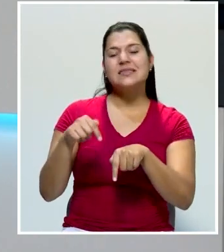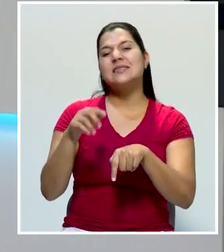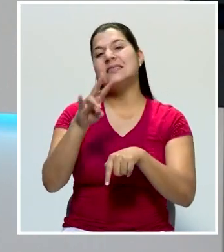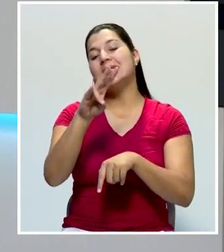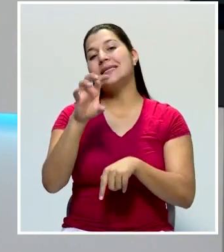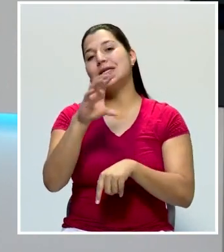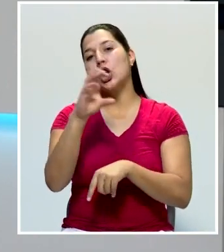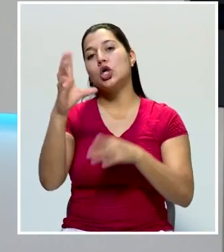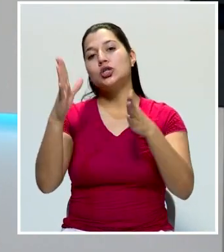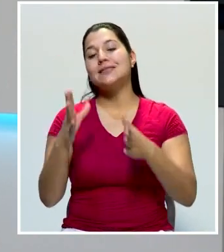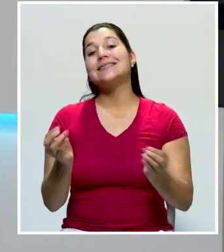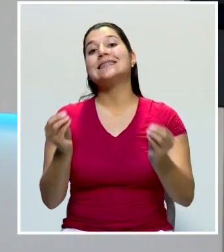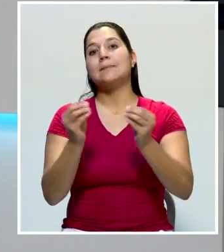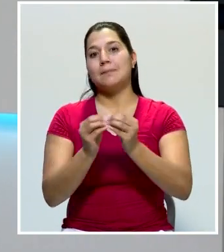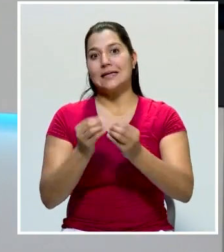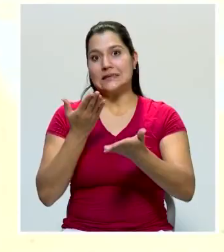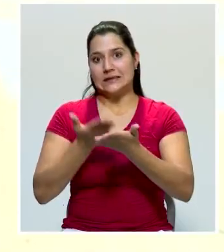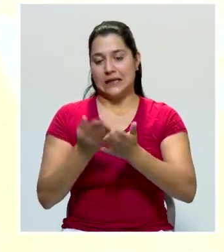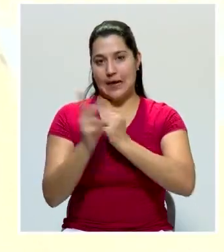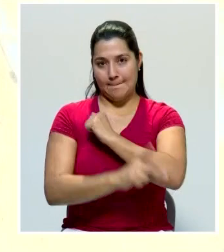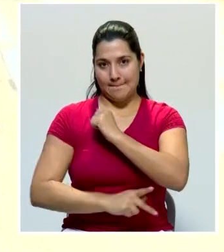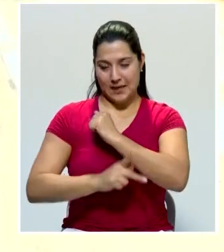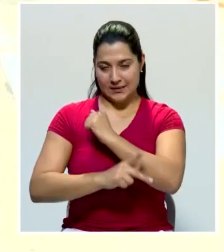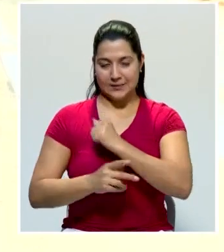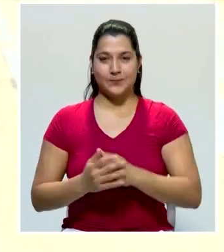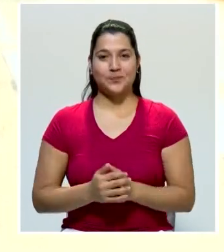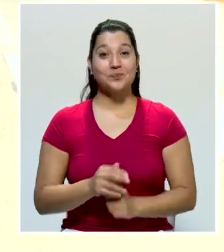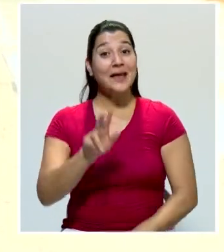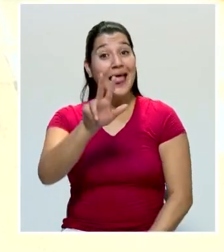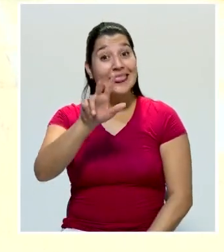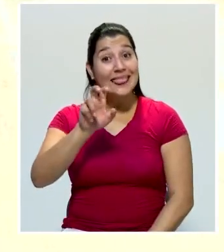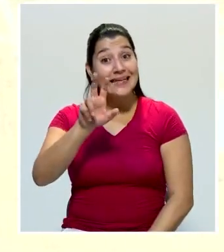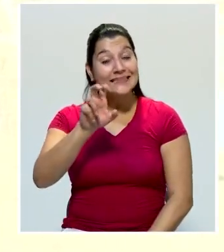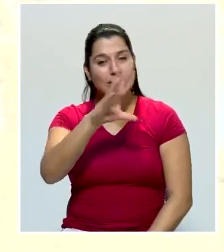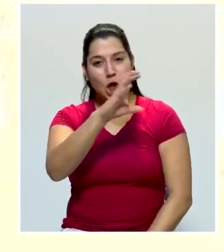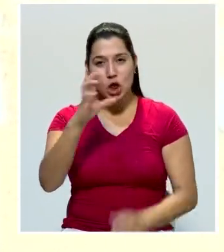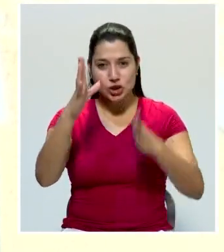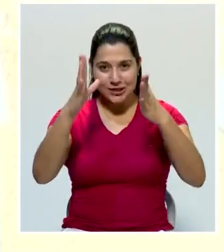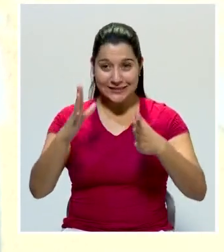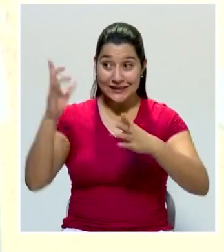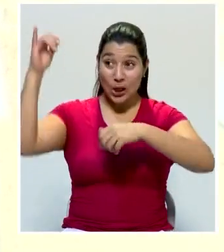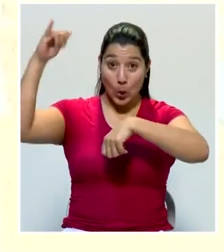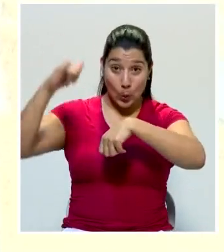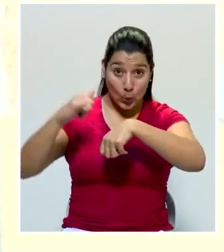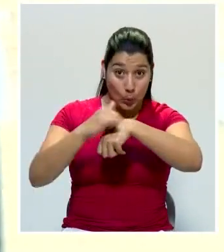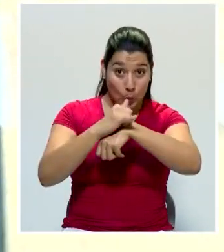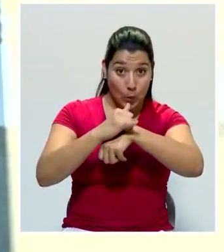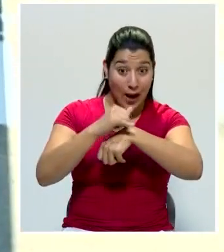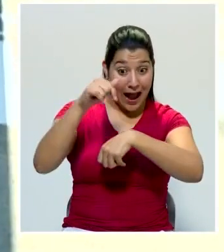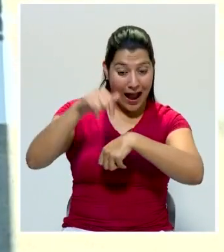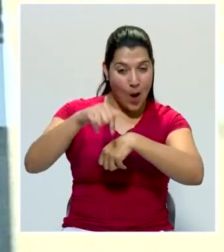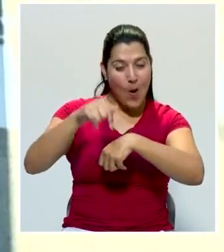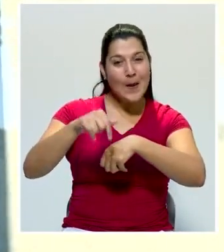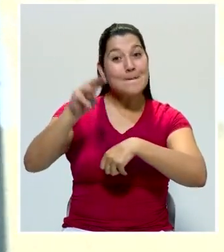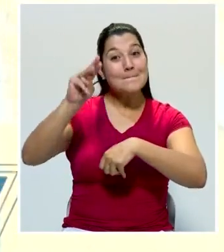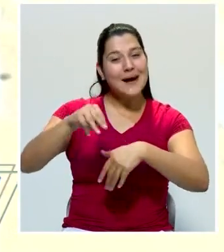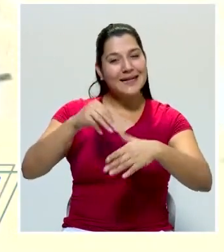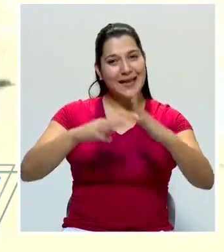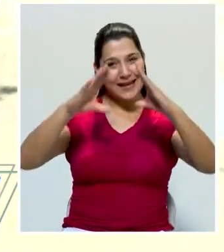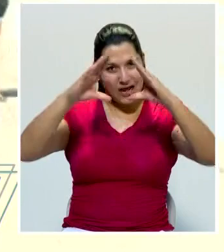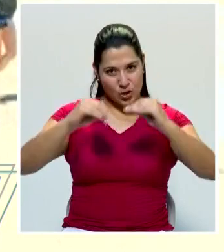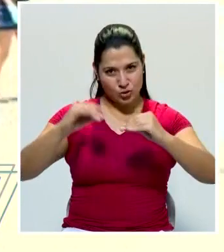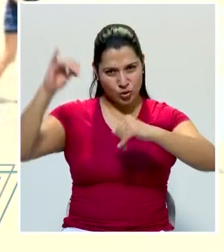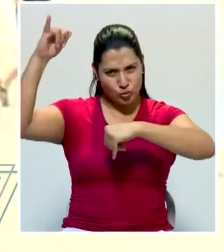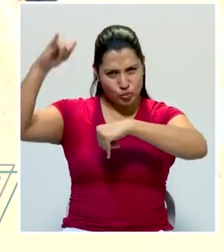700 costarricenses. Los 300 costarricenses que regresan al país este martes por la noche arribarán en un